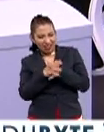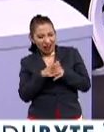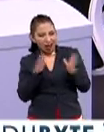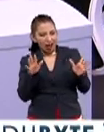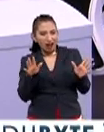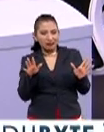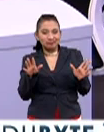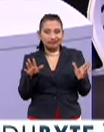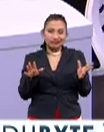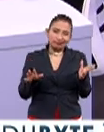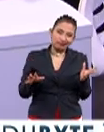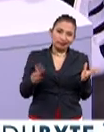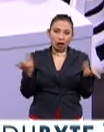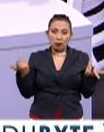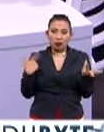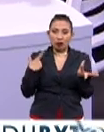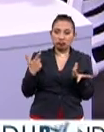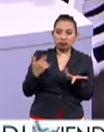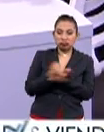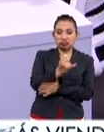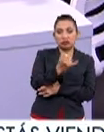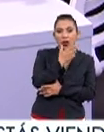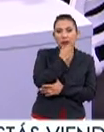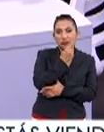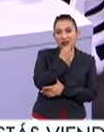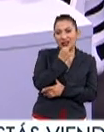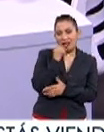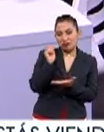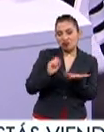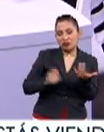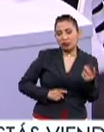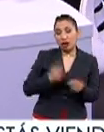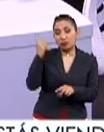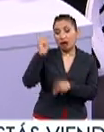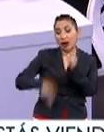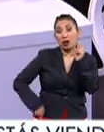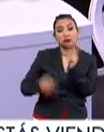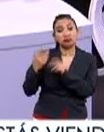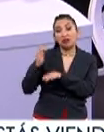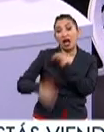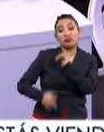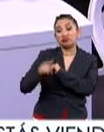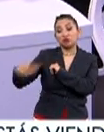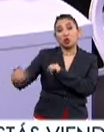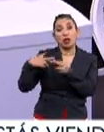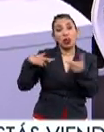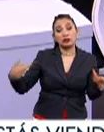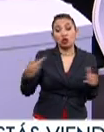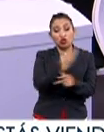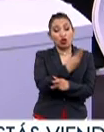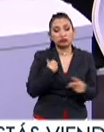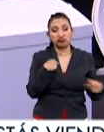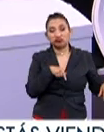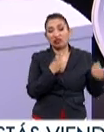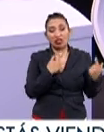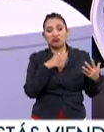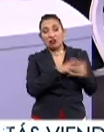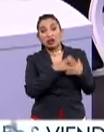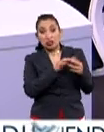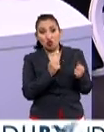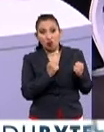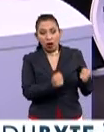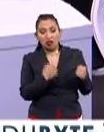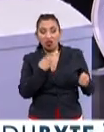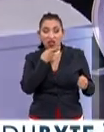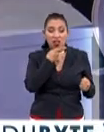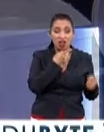como decide este dramaturgo terminar la relación. Es una guerra entre dos, muy, muy